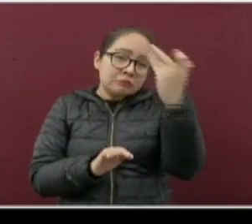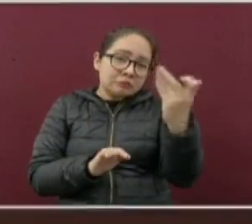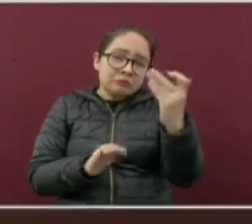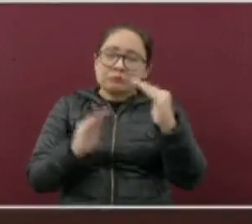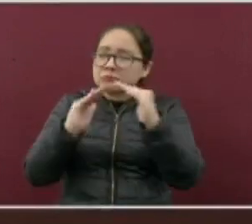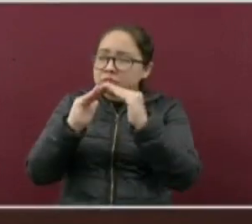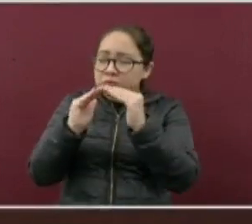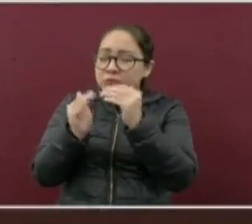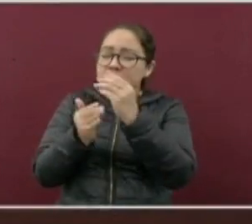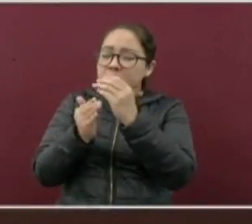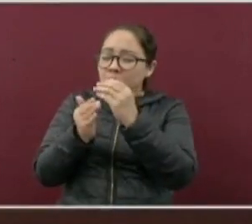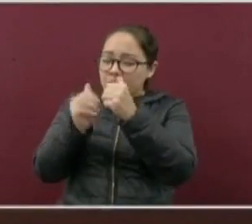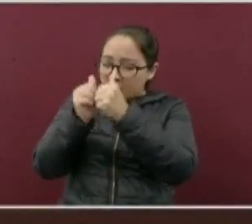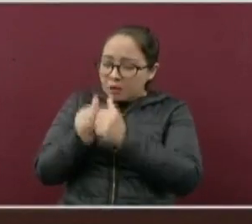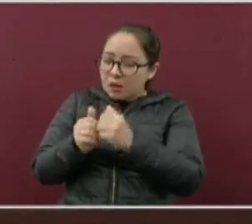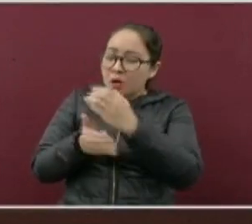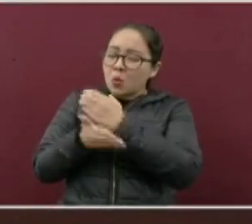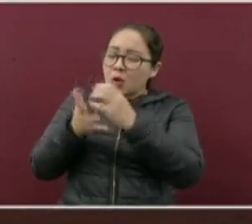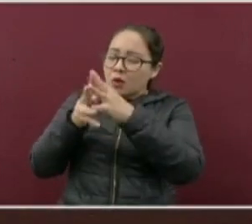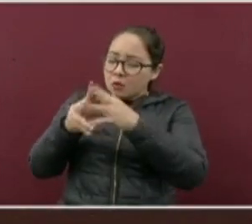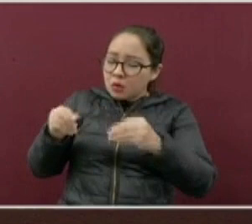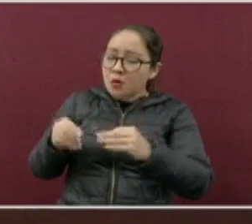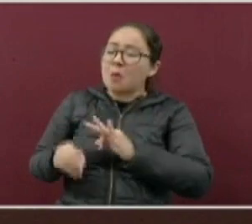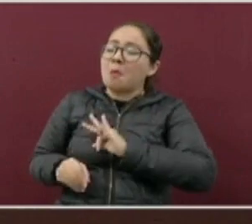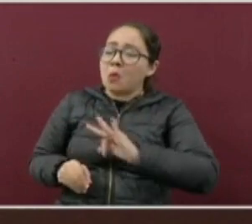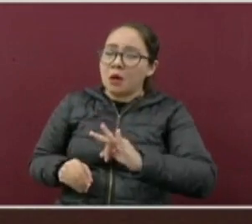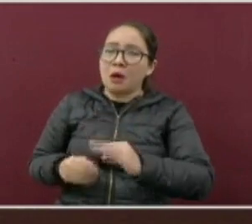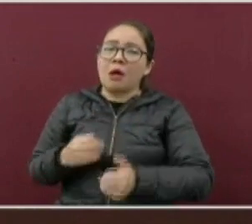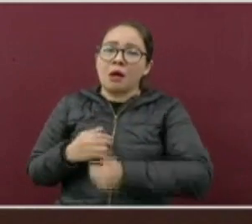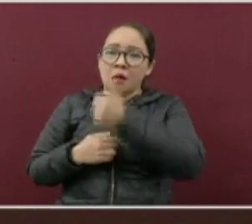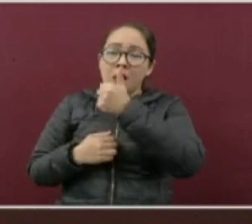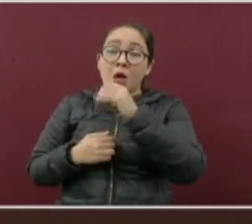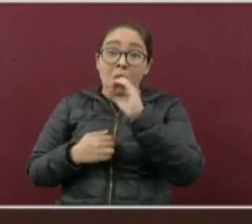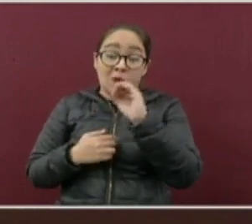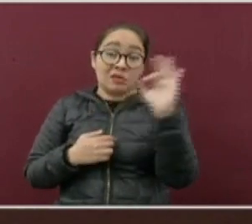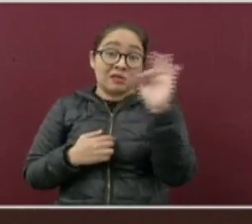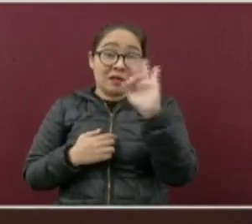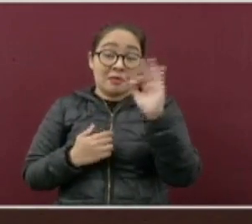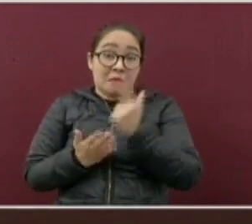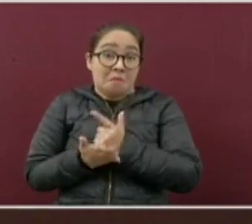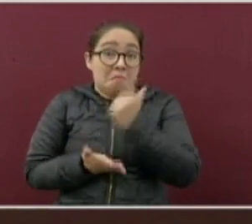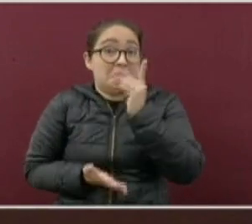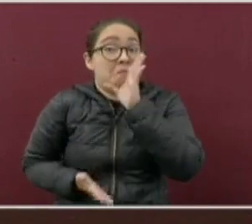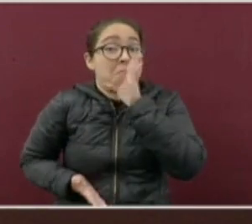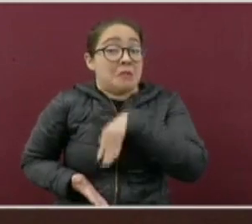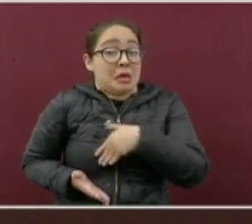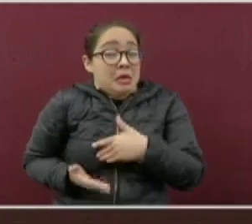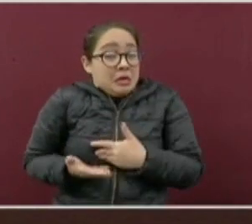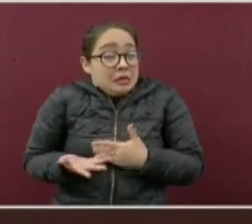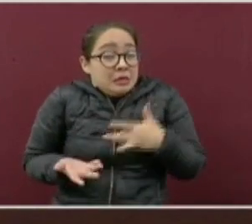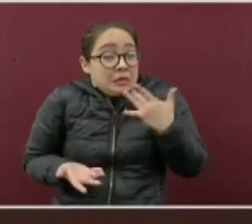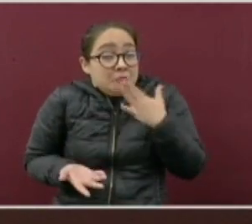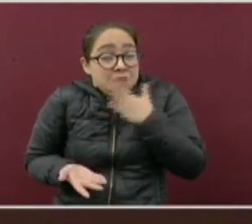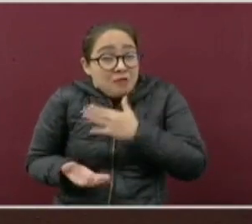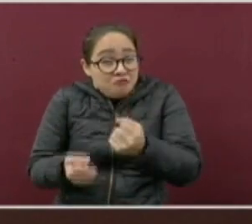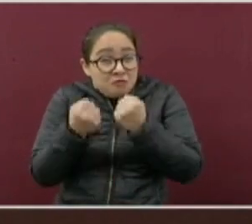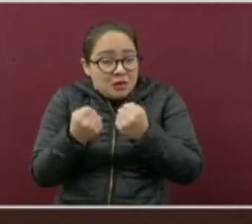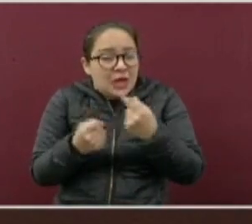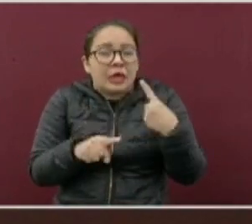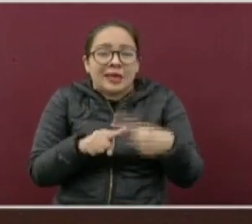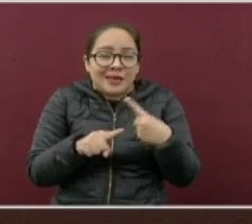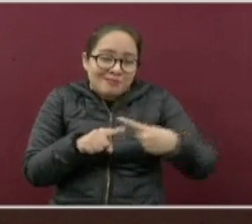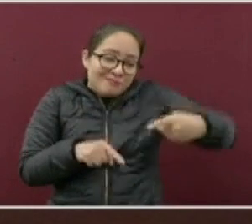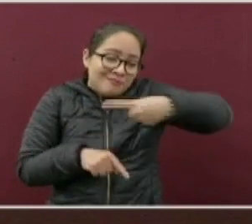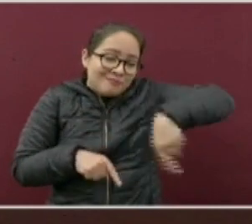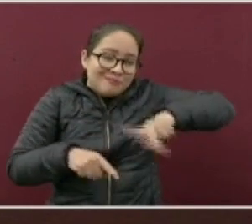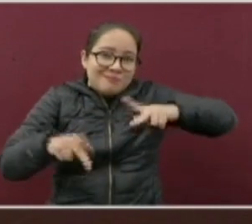casa. Sin embargo, la enfermedad puede evolucionar a un cuadro grave, sobre todo en pacientes que viven con alguna